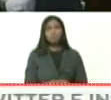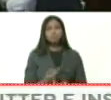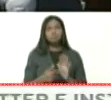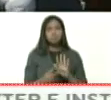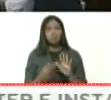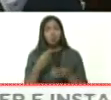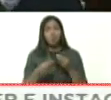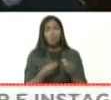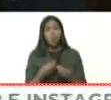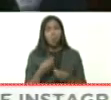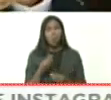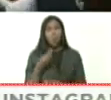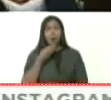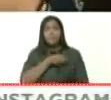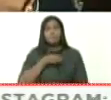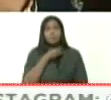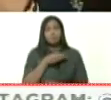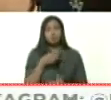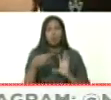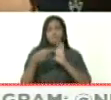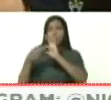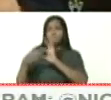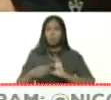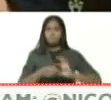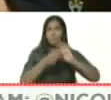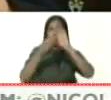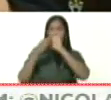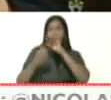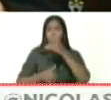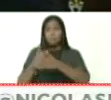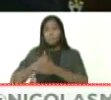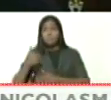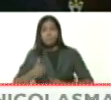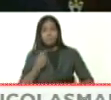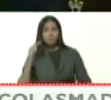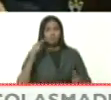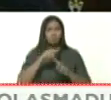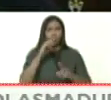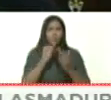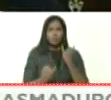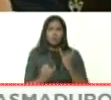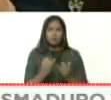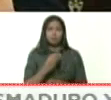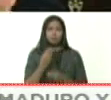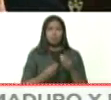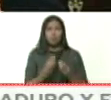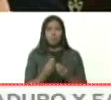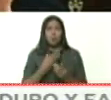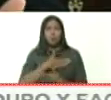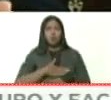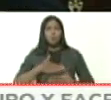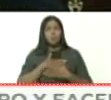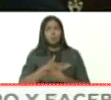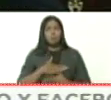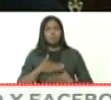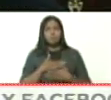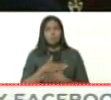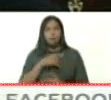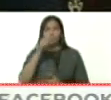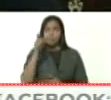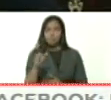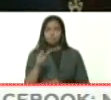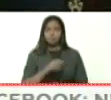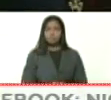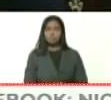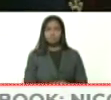misión y lleva a la otra y cómo el objetivo final tiene que ser el bienestar del ser humano.